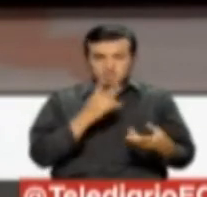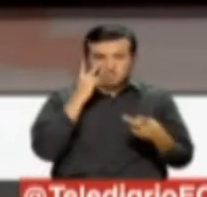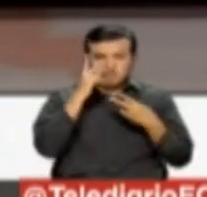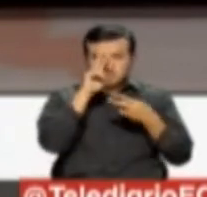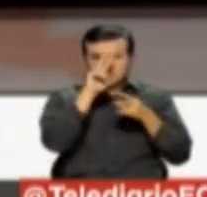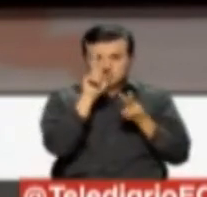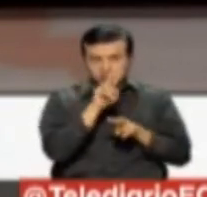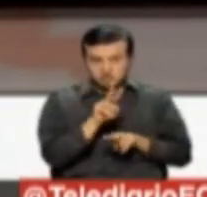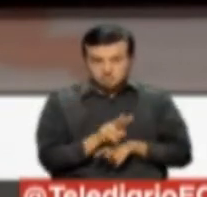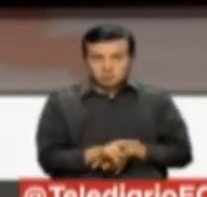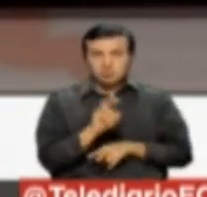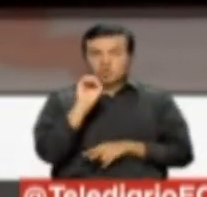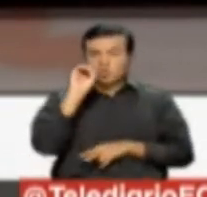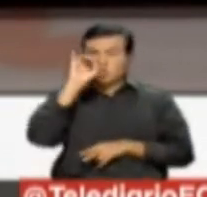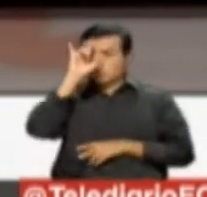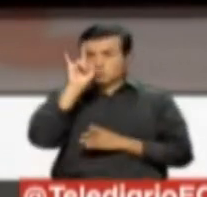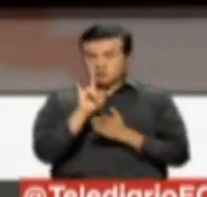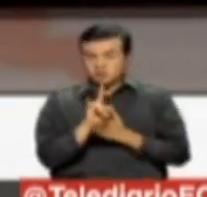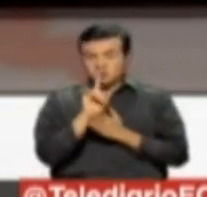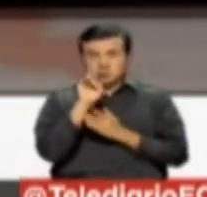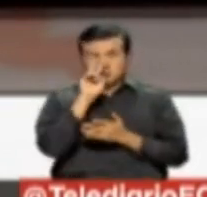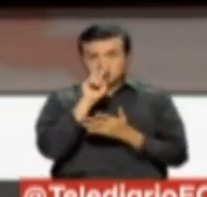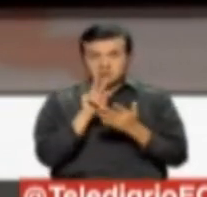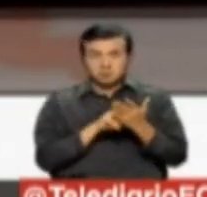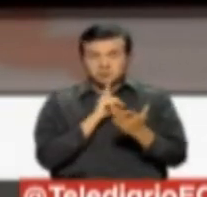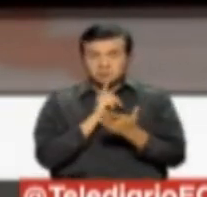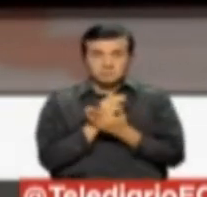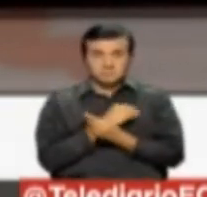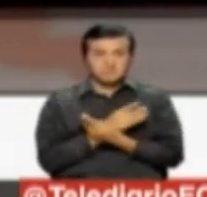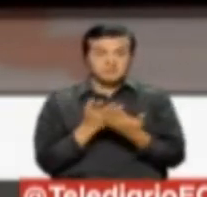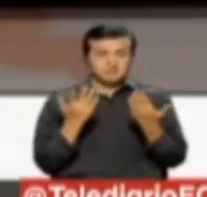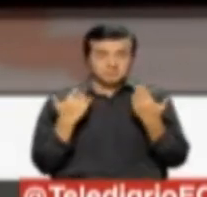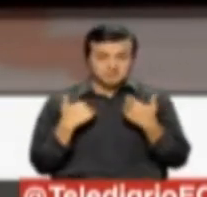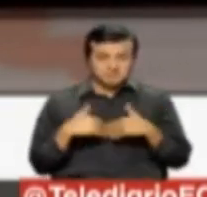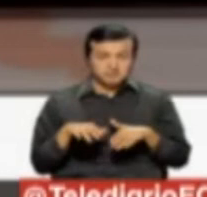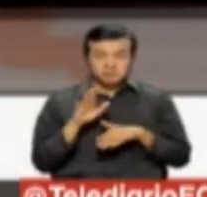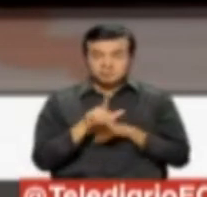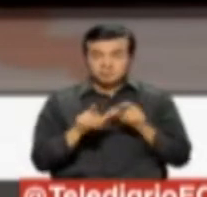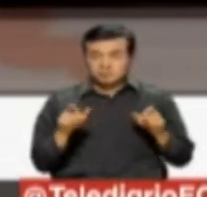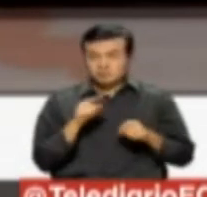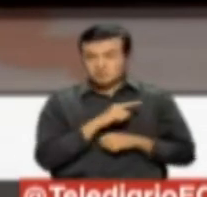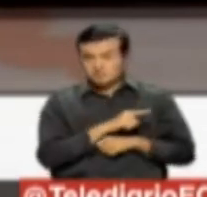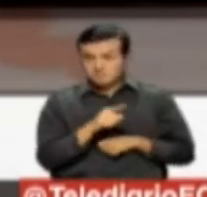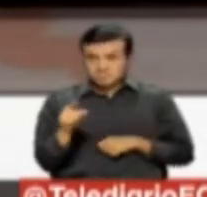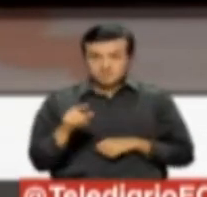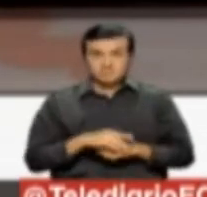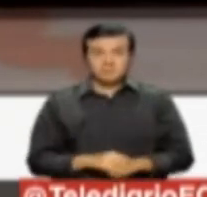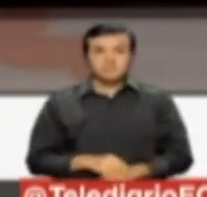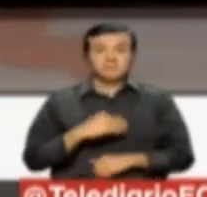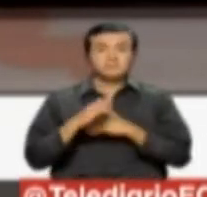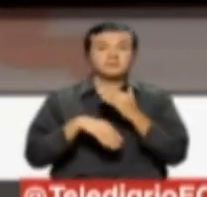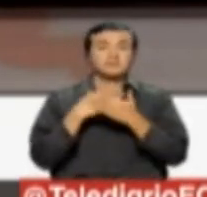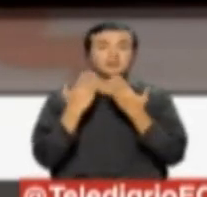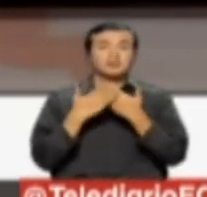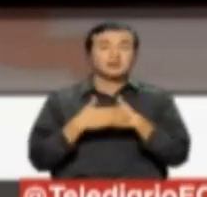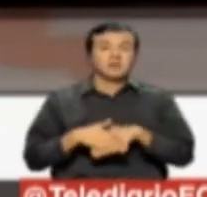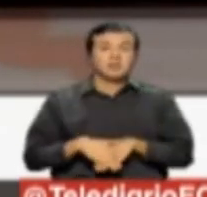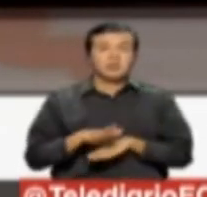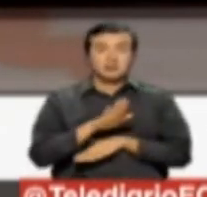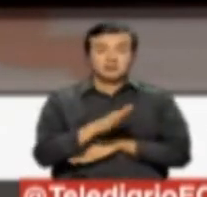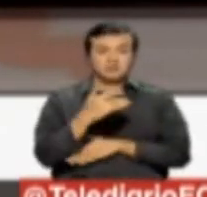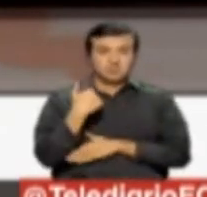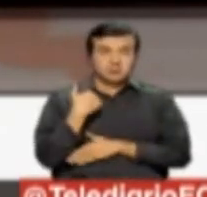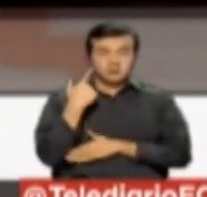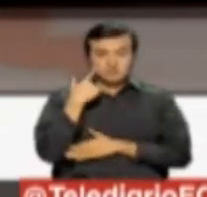online también pueden descargarse de forma física también se pueden obtener luego de esto existe